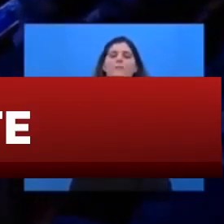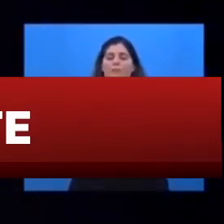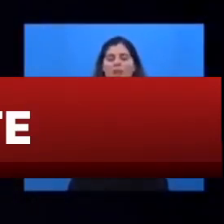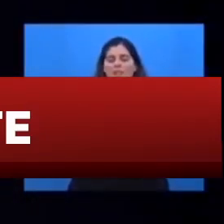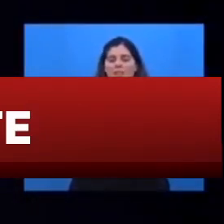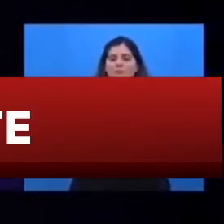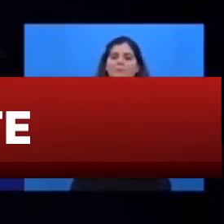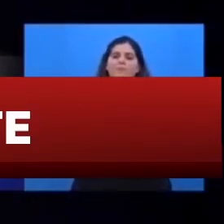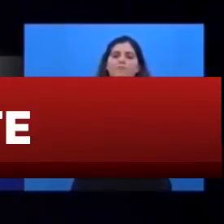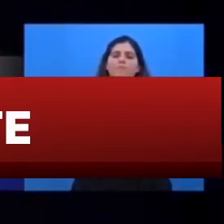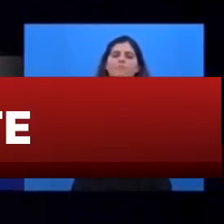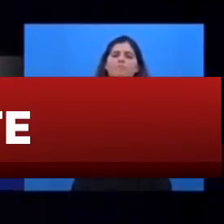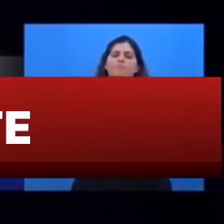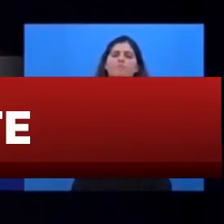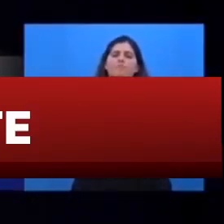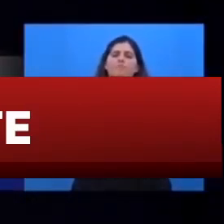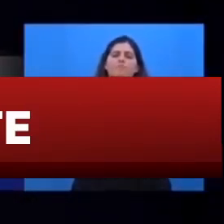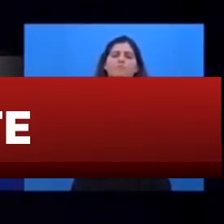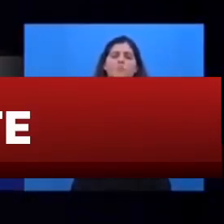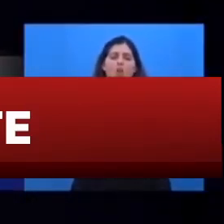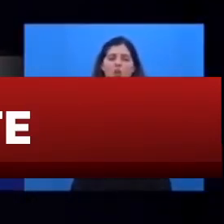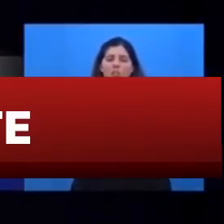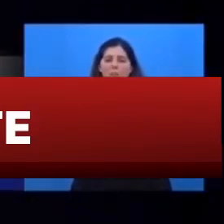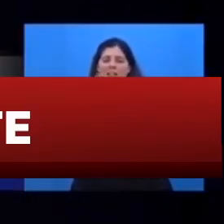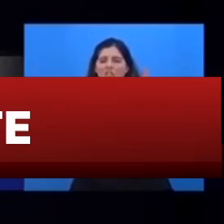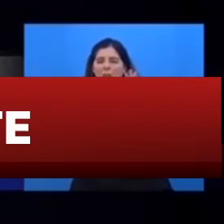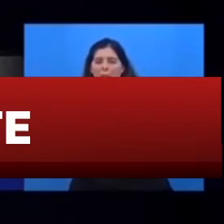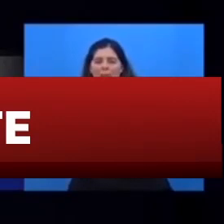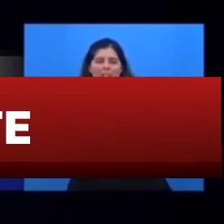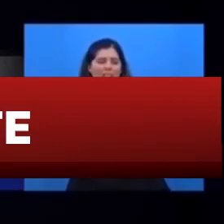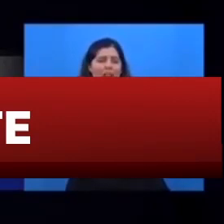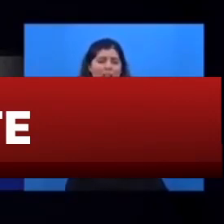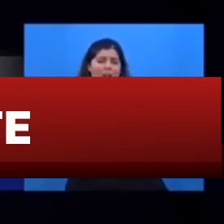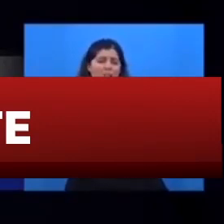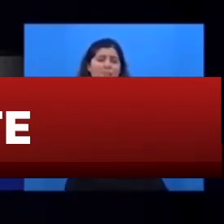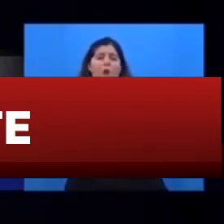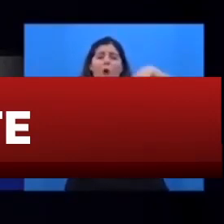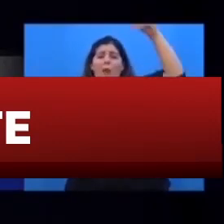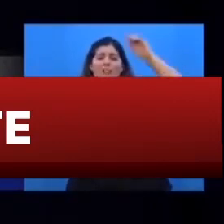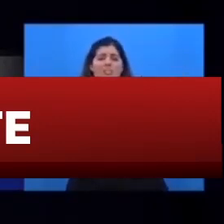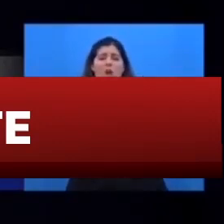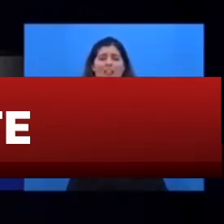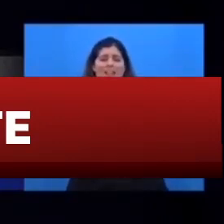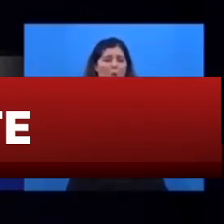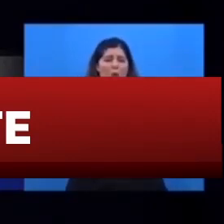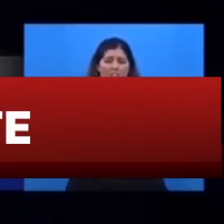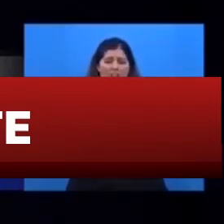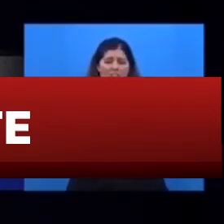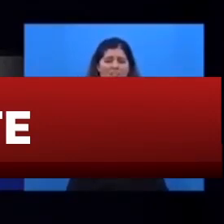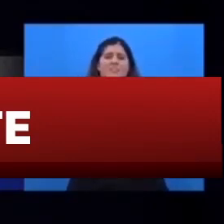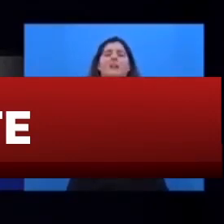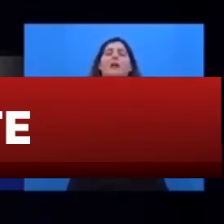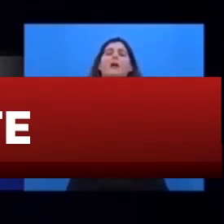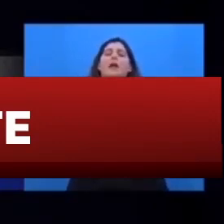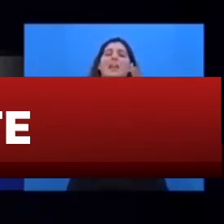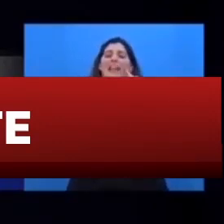cumplido. Hay un foco enorme de contaminación ambiental a 30 cuadras del obelisco, la cuenca Matanza-Riachuelo. En